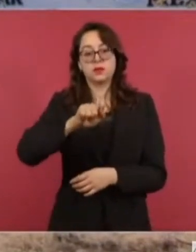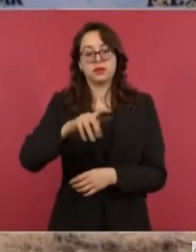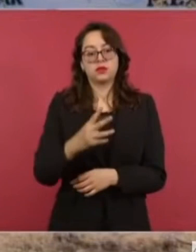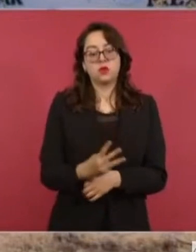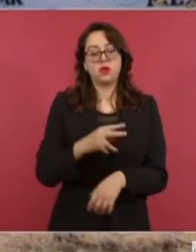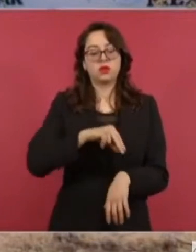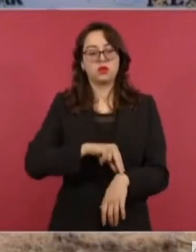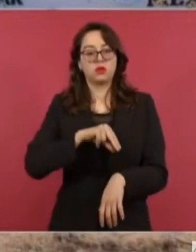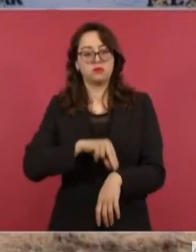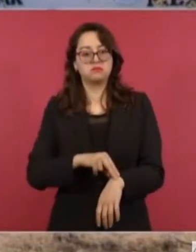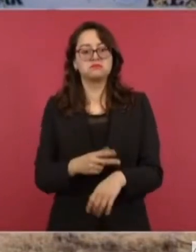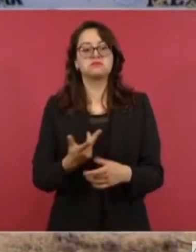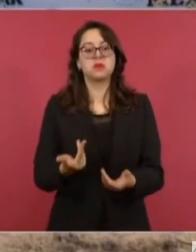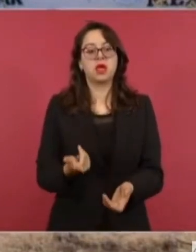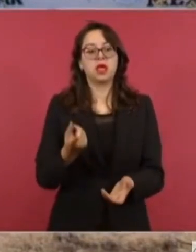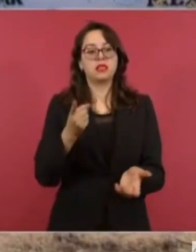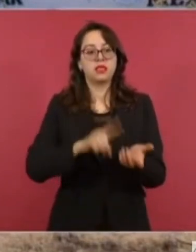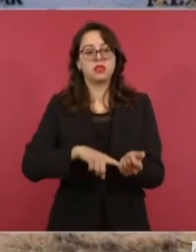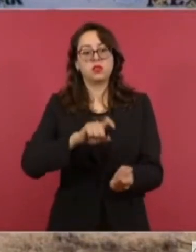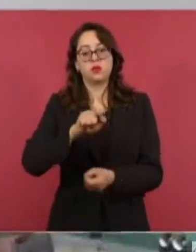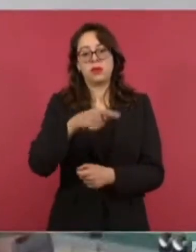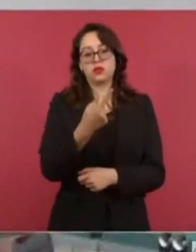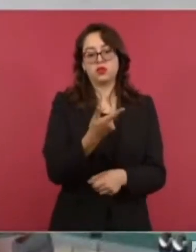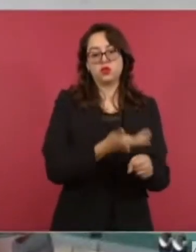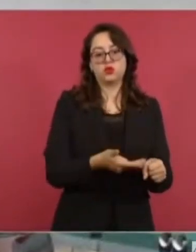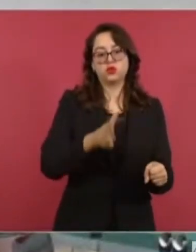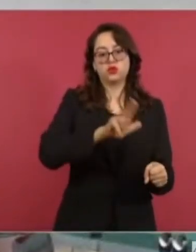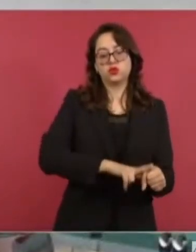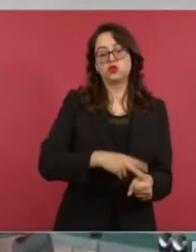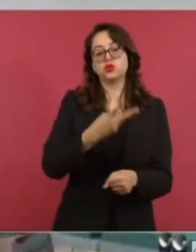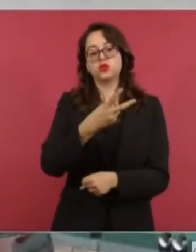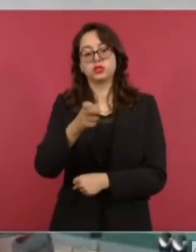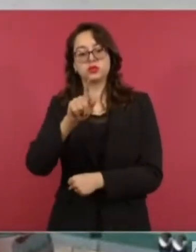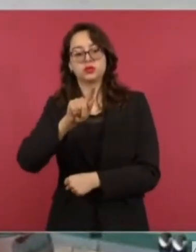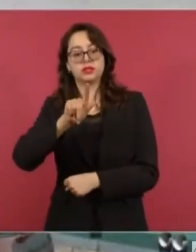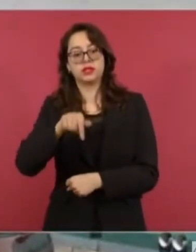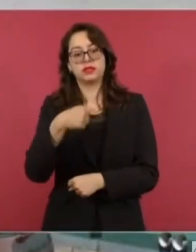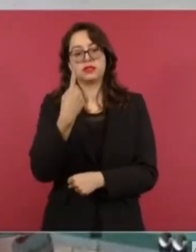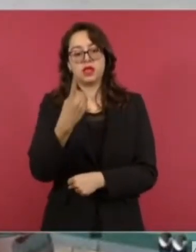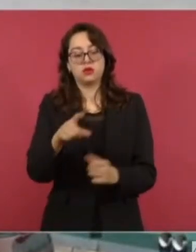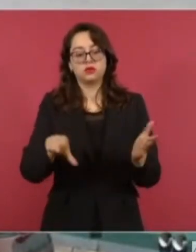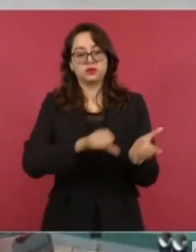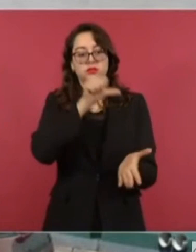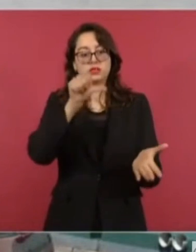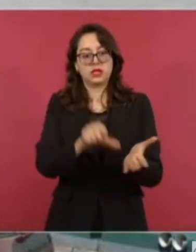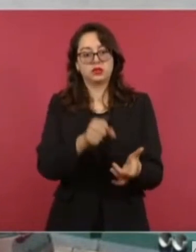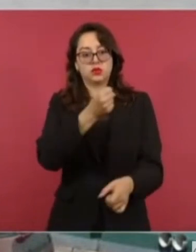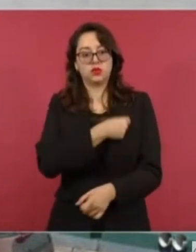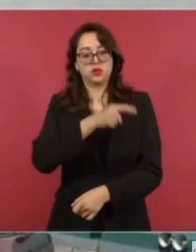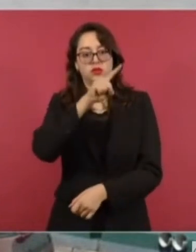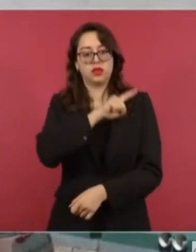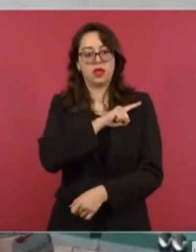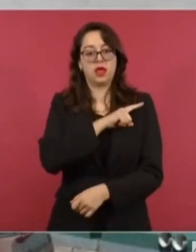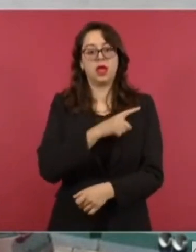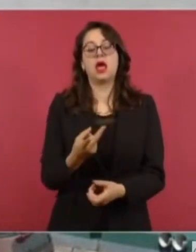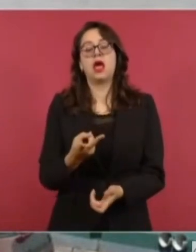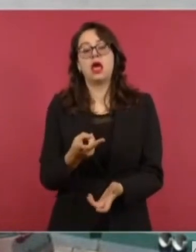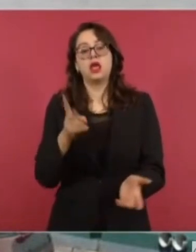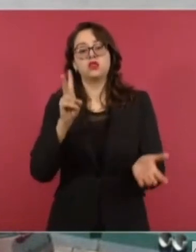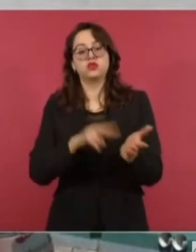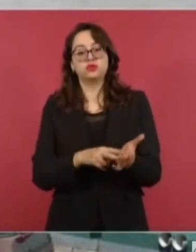2,124 médicos trabajando en los 21 hospitales y los 271 centros de salud. De estos 2,124